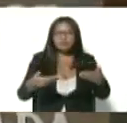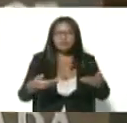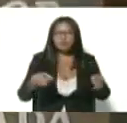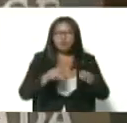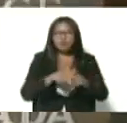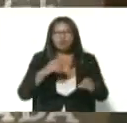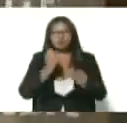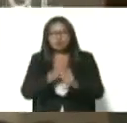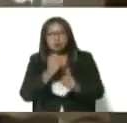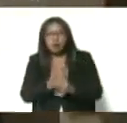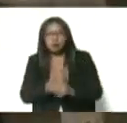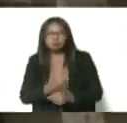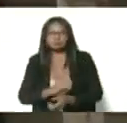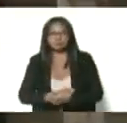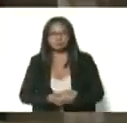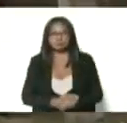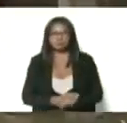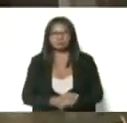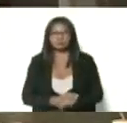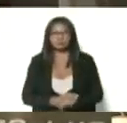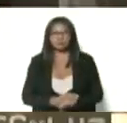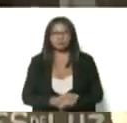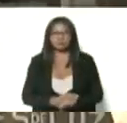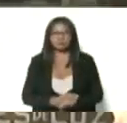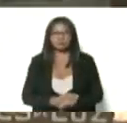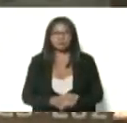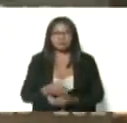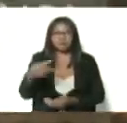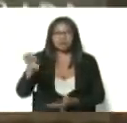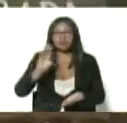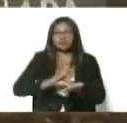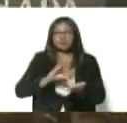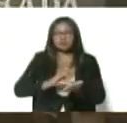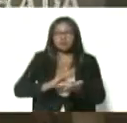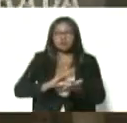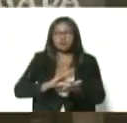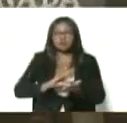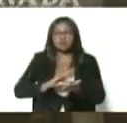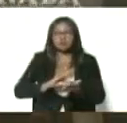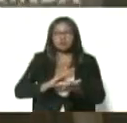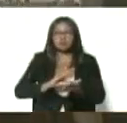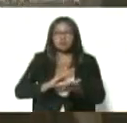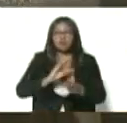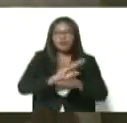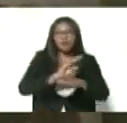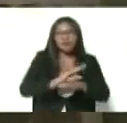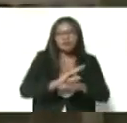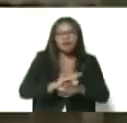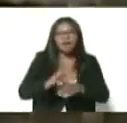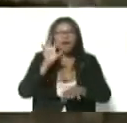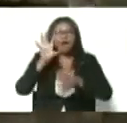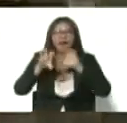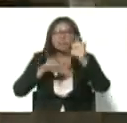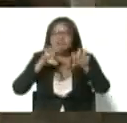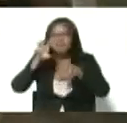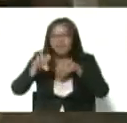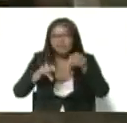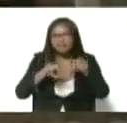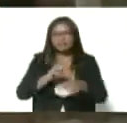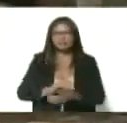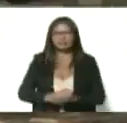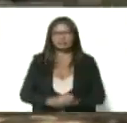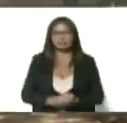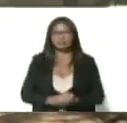trabajo aquí tenemos un centro de recría de oxígeno donde aportaron en esta